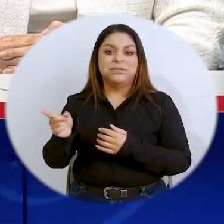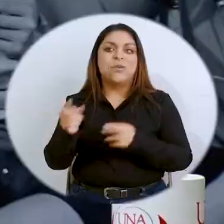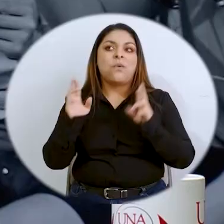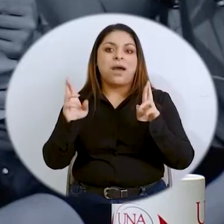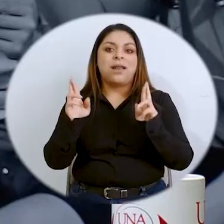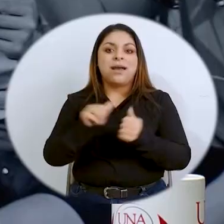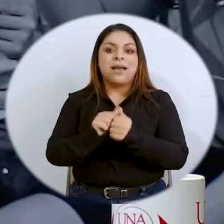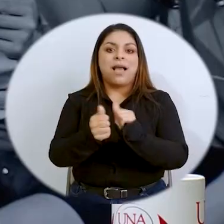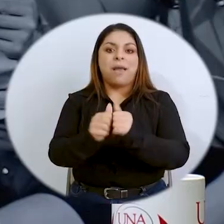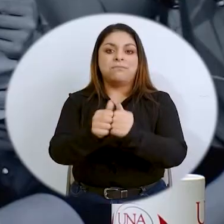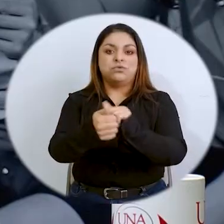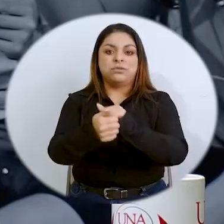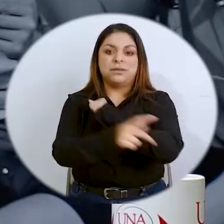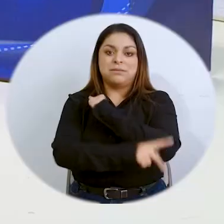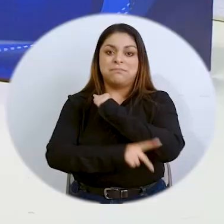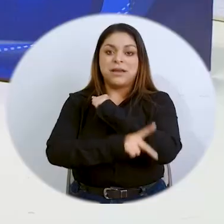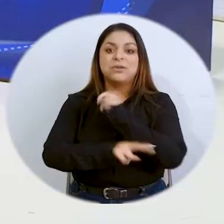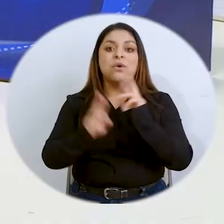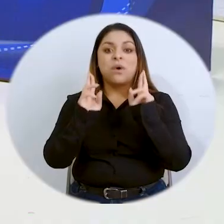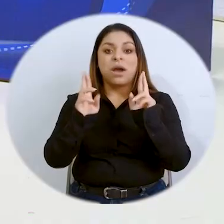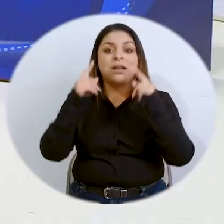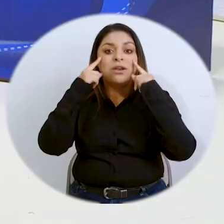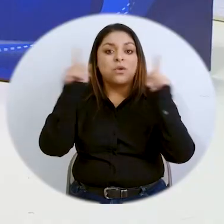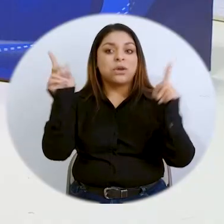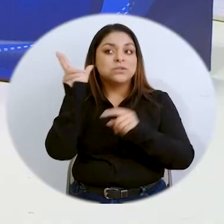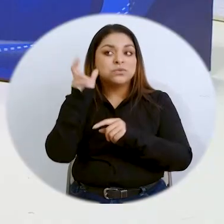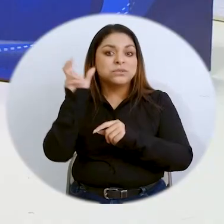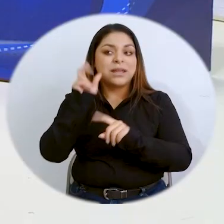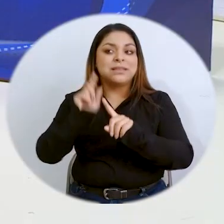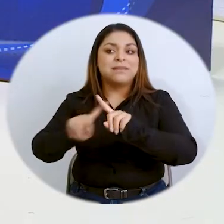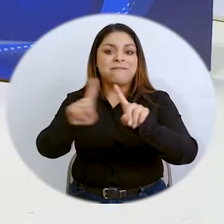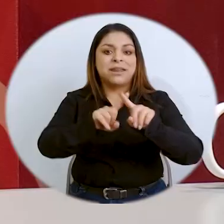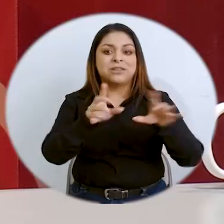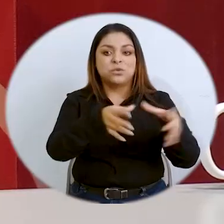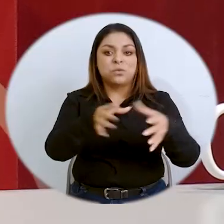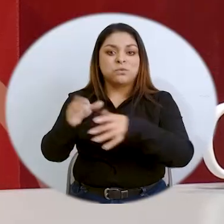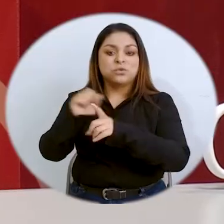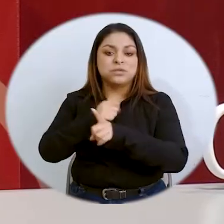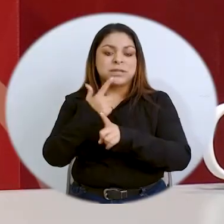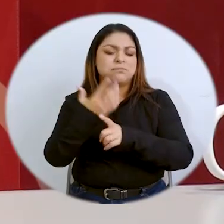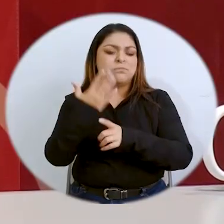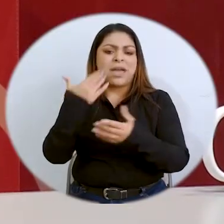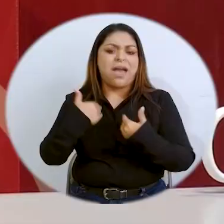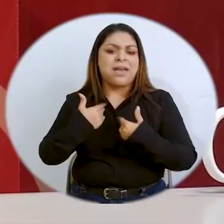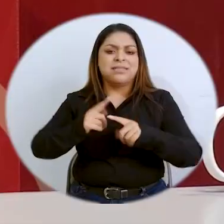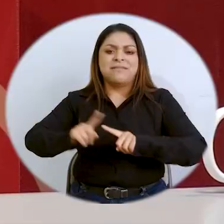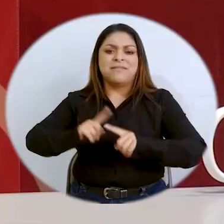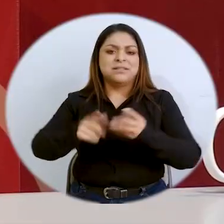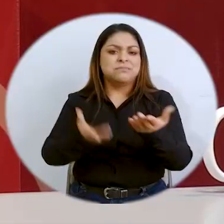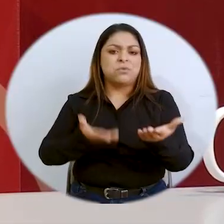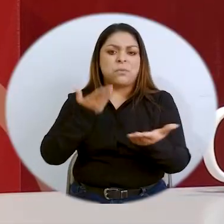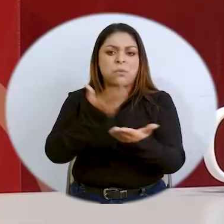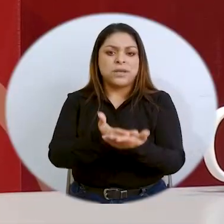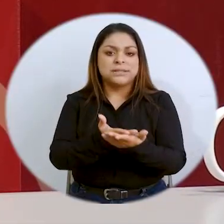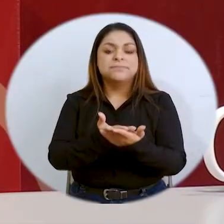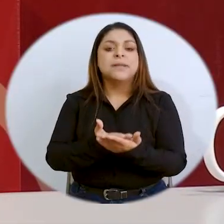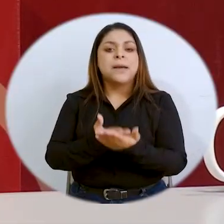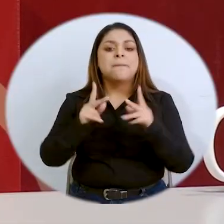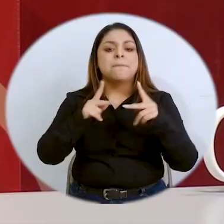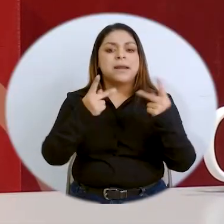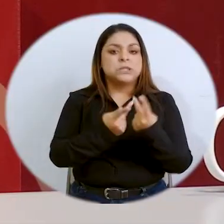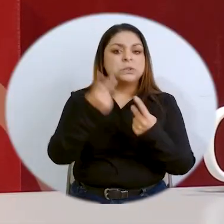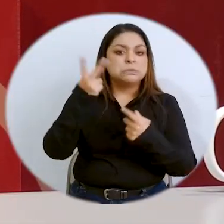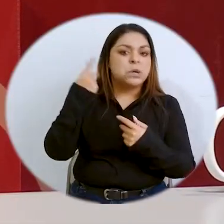podríamos hacer a nivel país y que ojalá logre también escuchar a los diferentes grupos sociales, porque propuestas hay muchísimas, ¿verdad? Incluso los